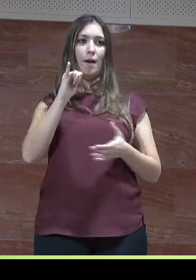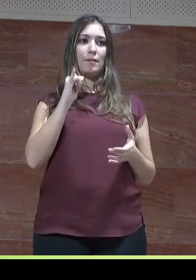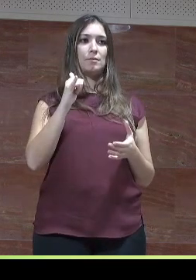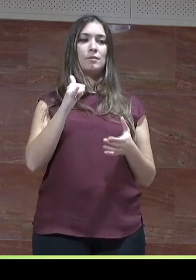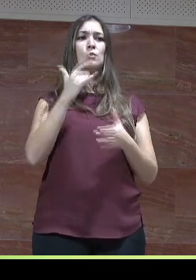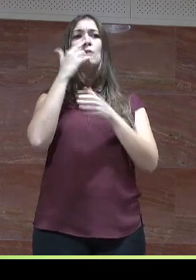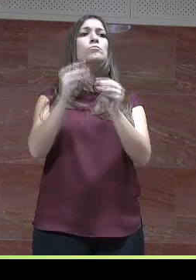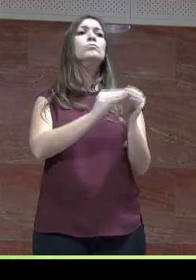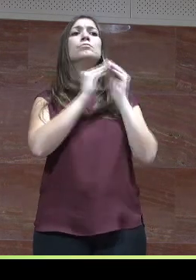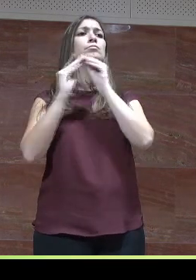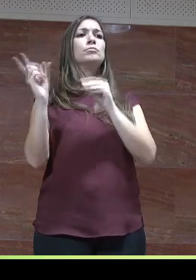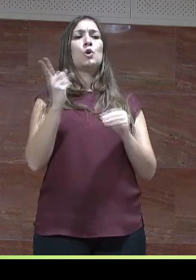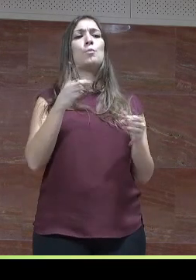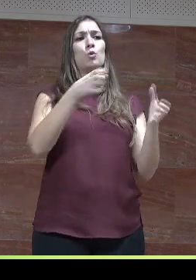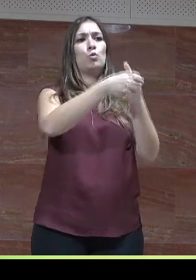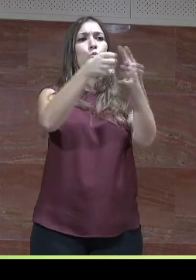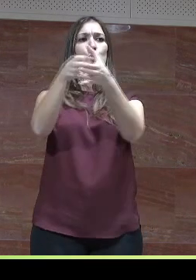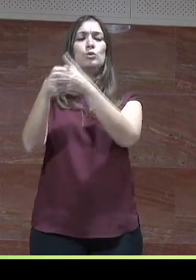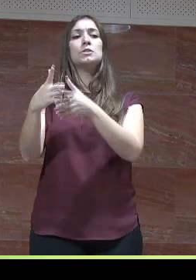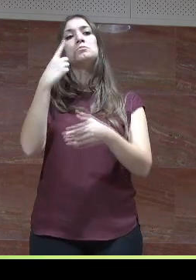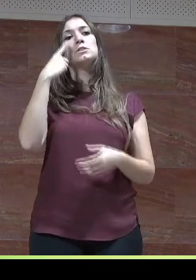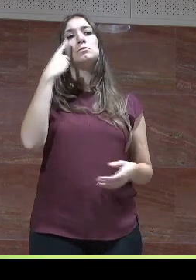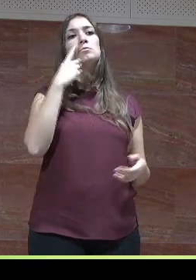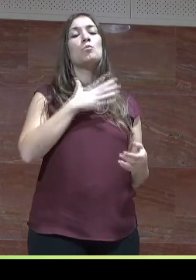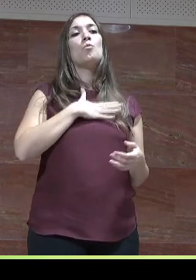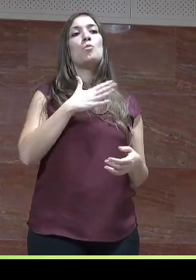lo tanto, identificables como